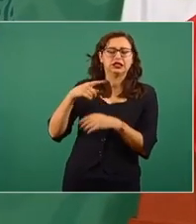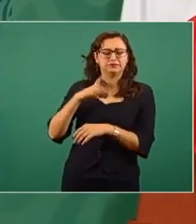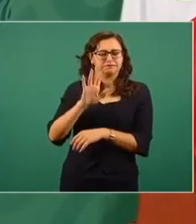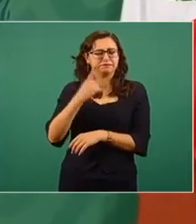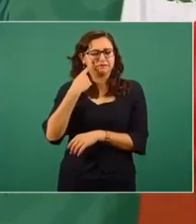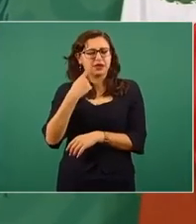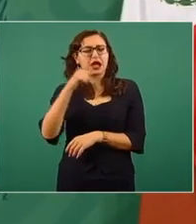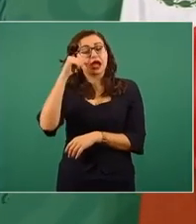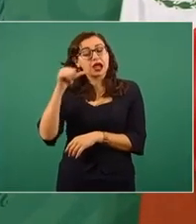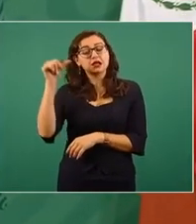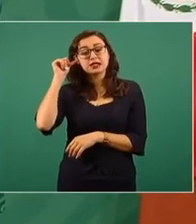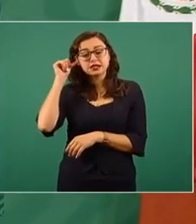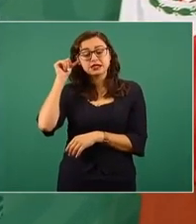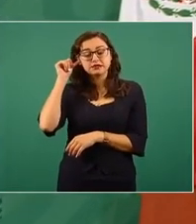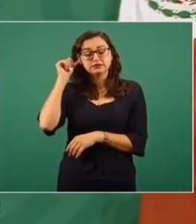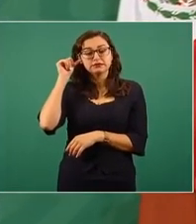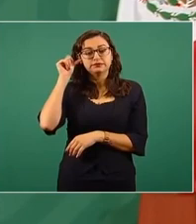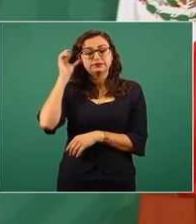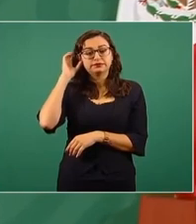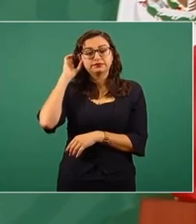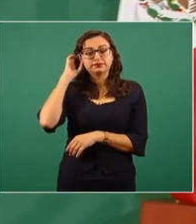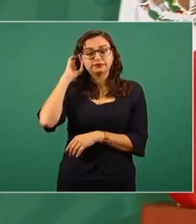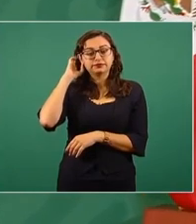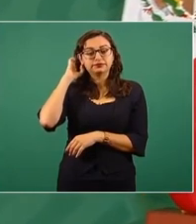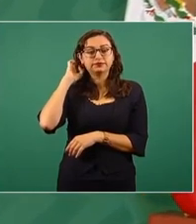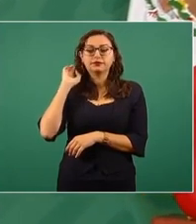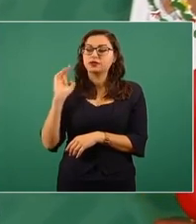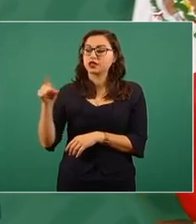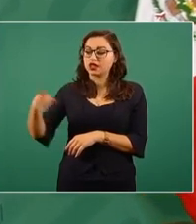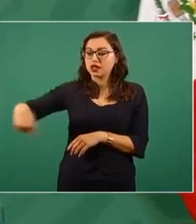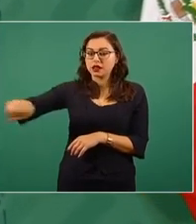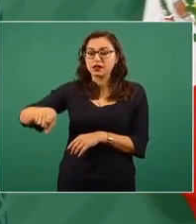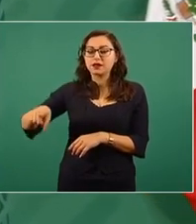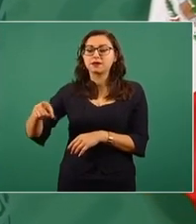los opositores